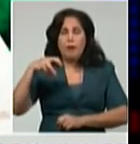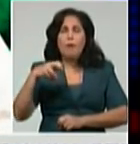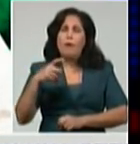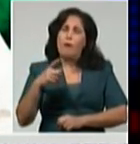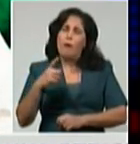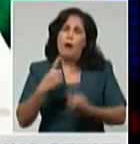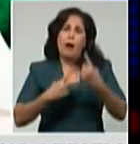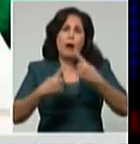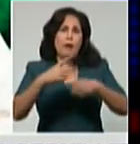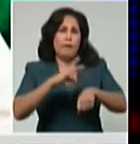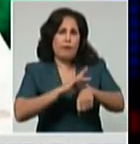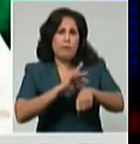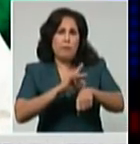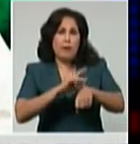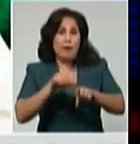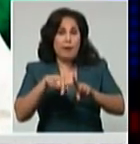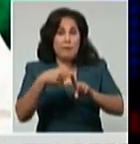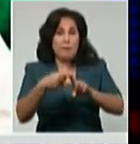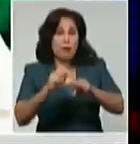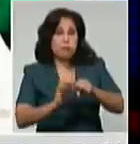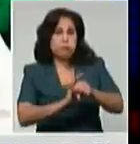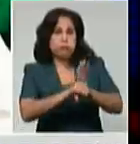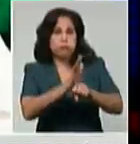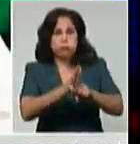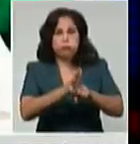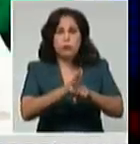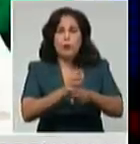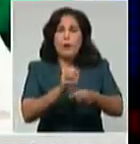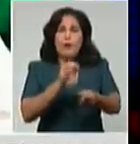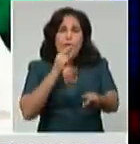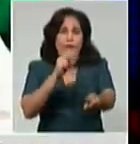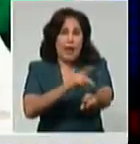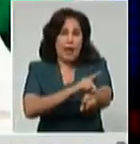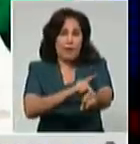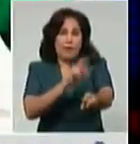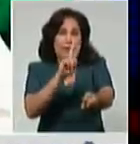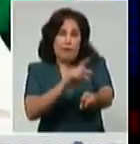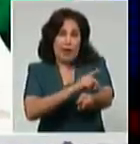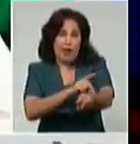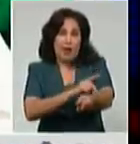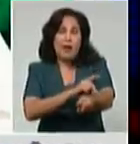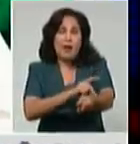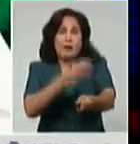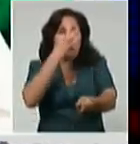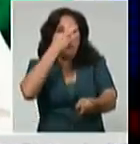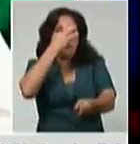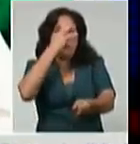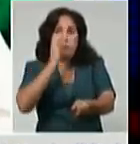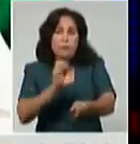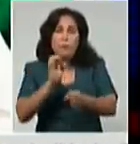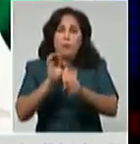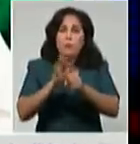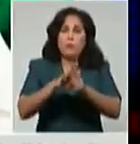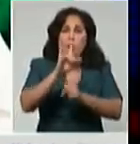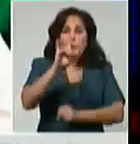comorbilidad, una insuficiencia venosa, comenzó con síntomas el 9 de octubre,